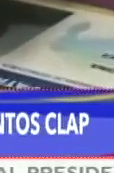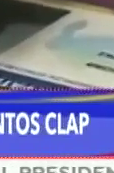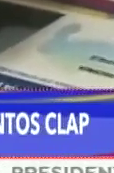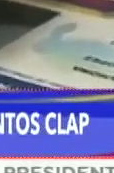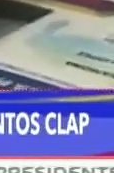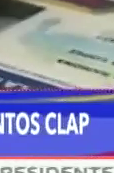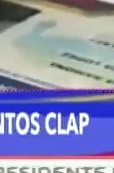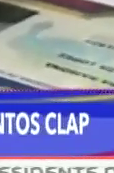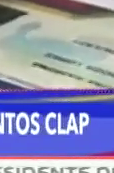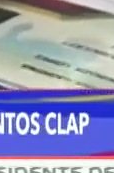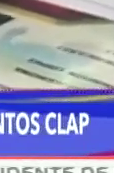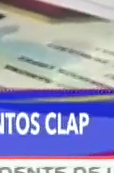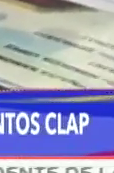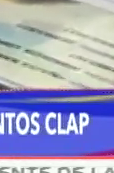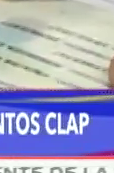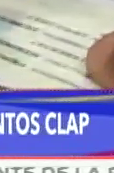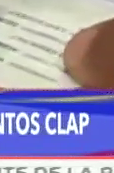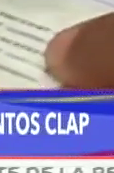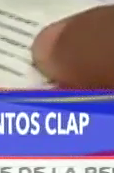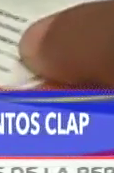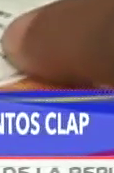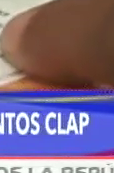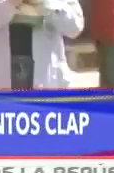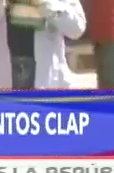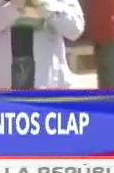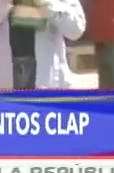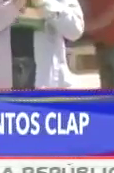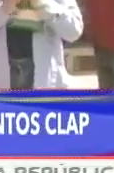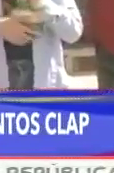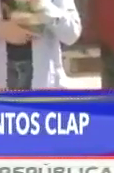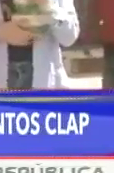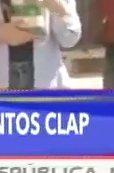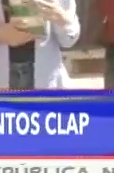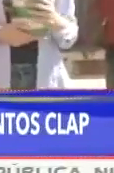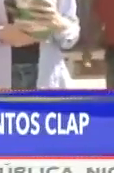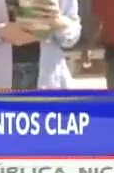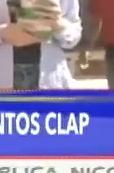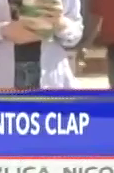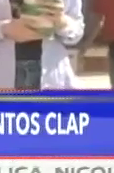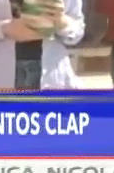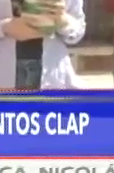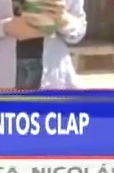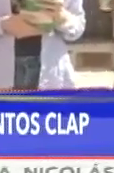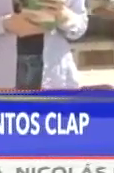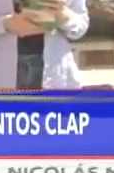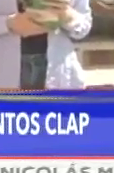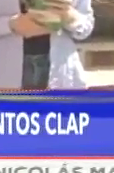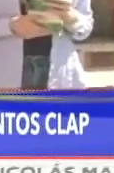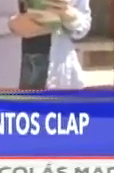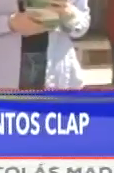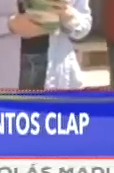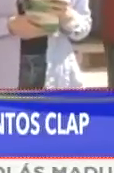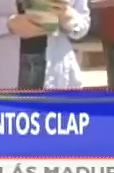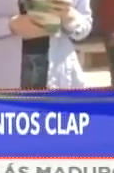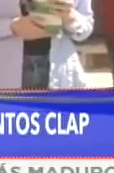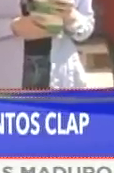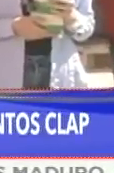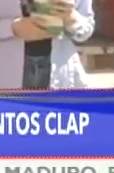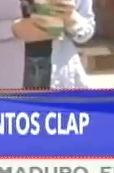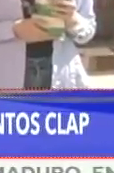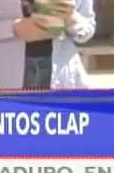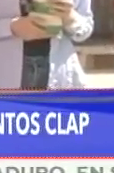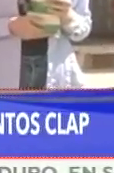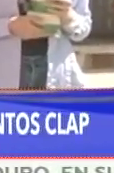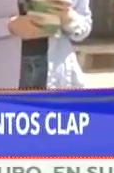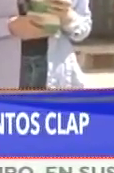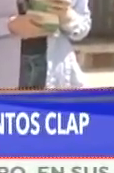meta 100% en la recolección de firmas. No más Trump, no podrán con nosotros. Y cuente usted, presidente, con este equipo de hombres